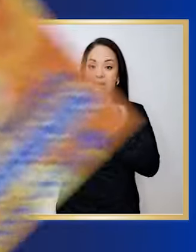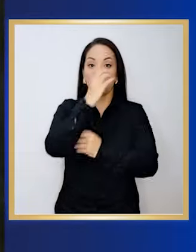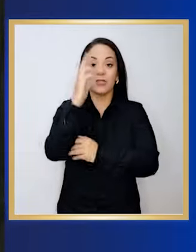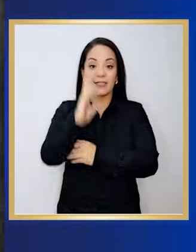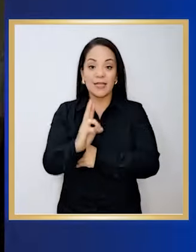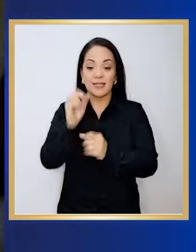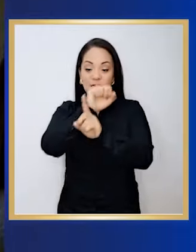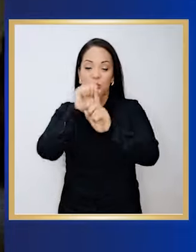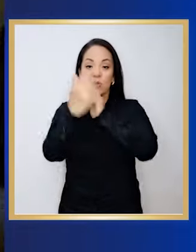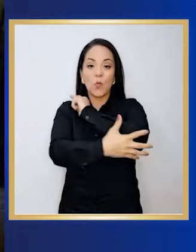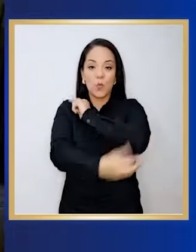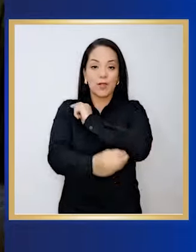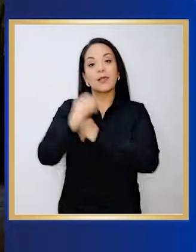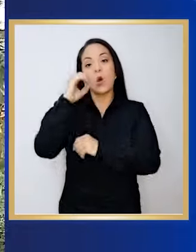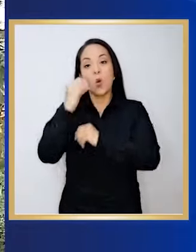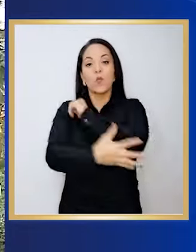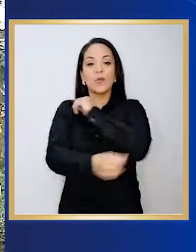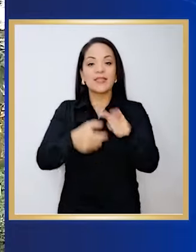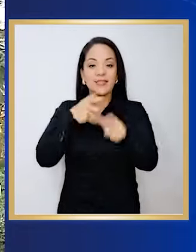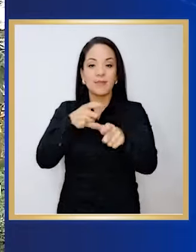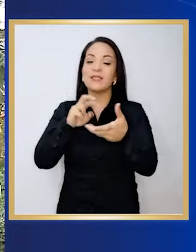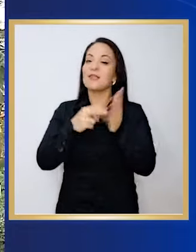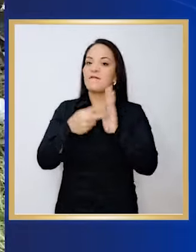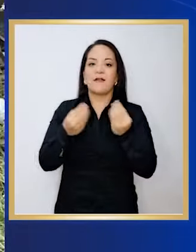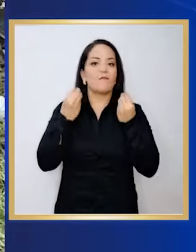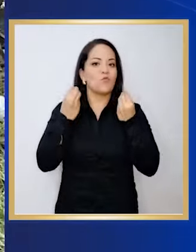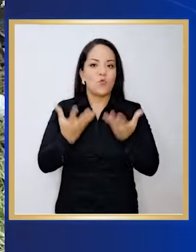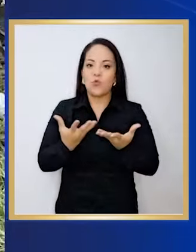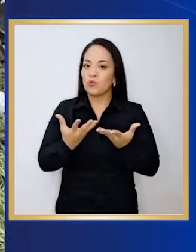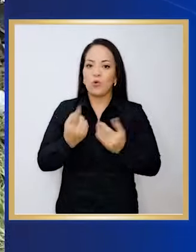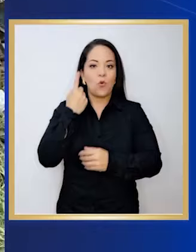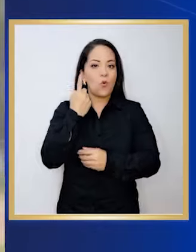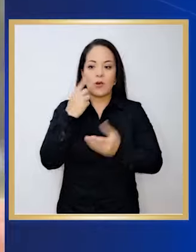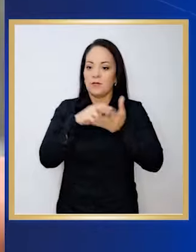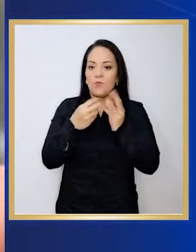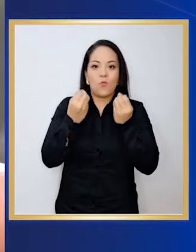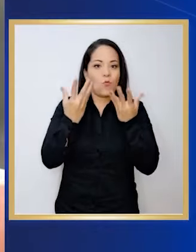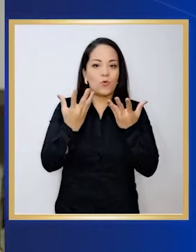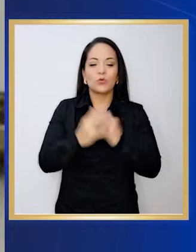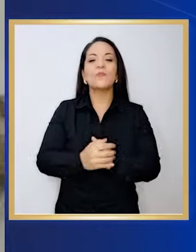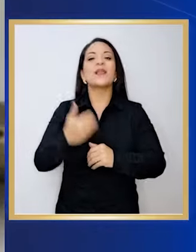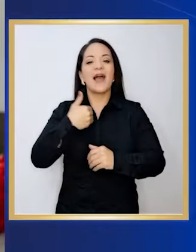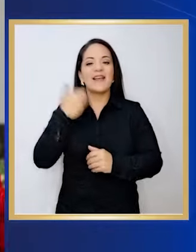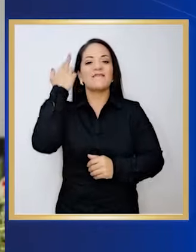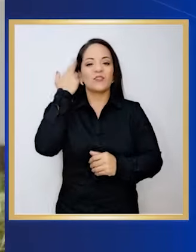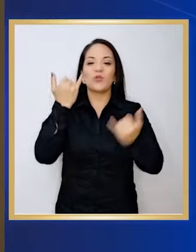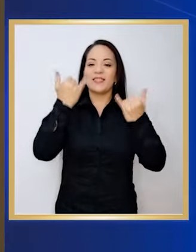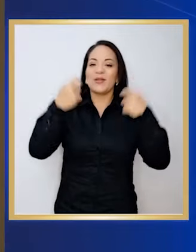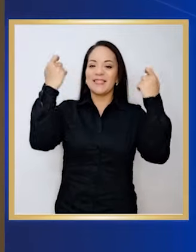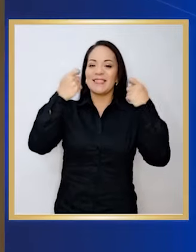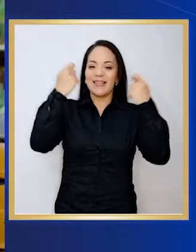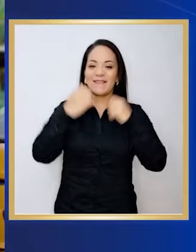costarricense que vivan pobreza o pobreza extrema es demasiado Hay motivos para